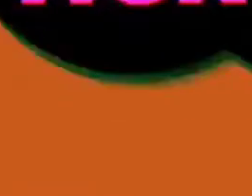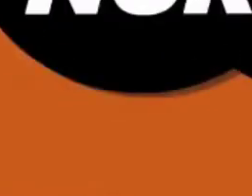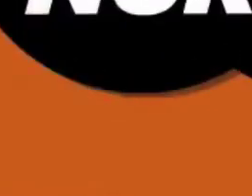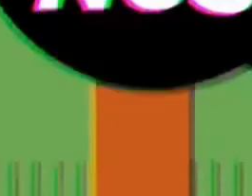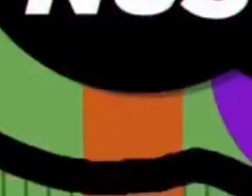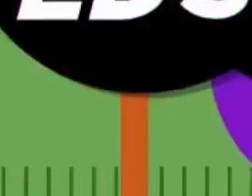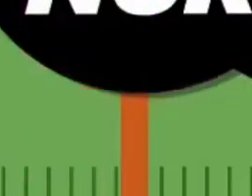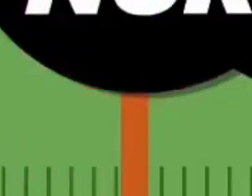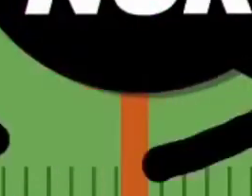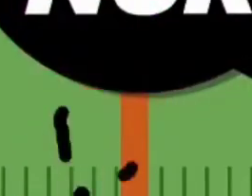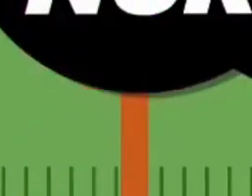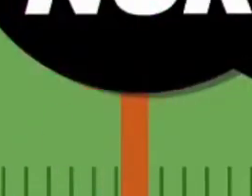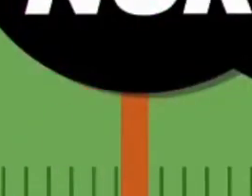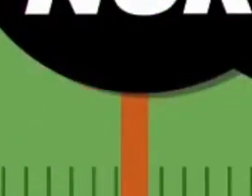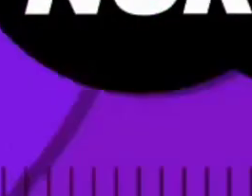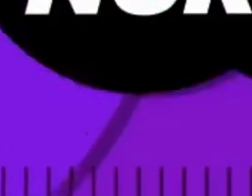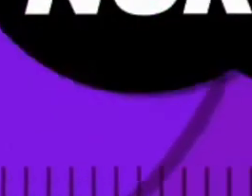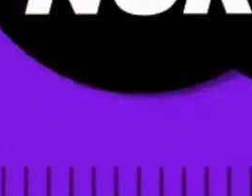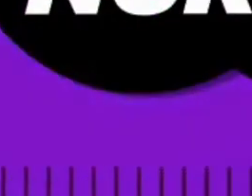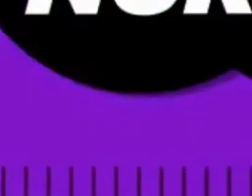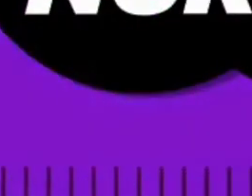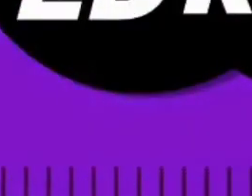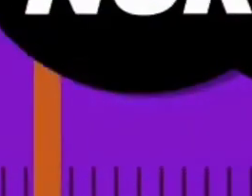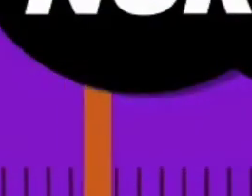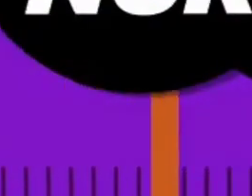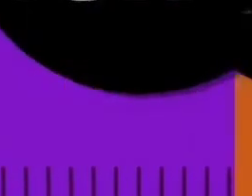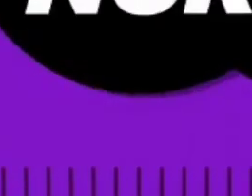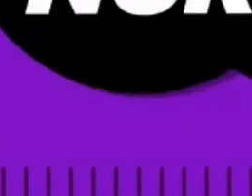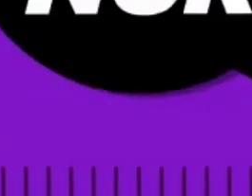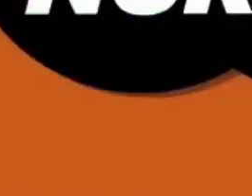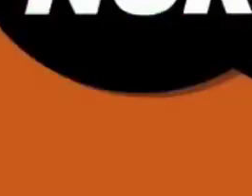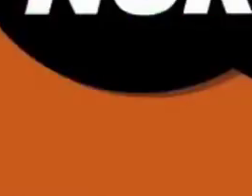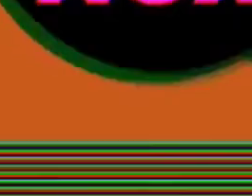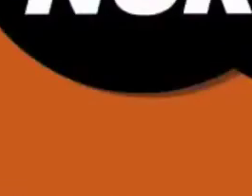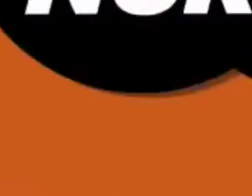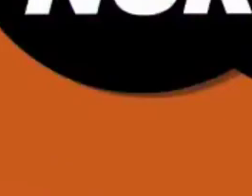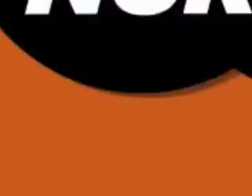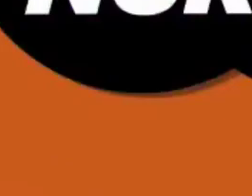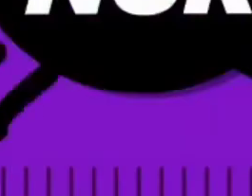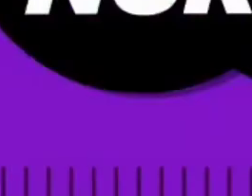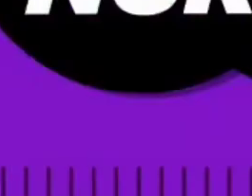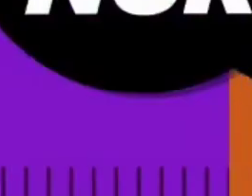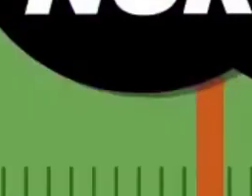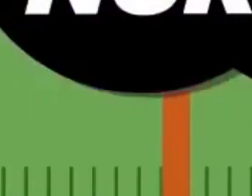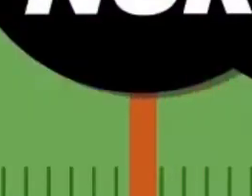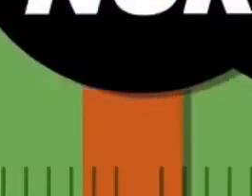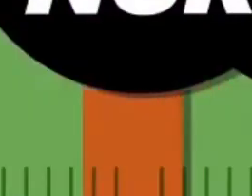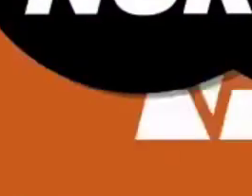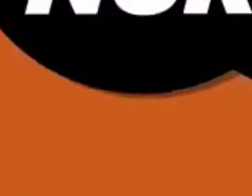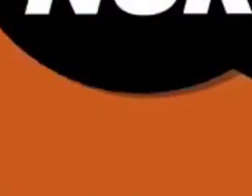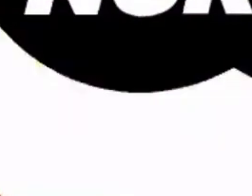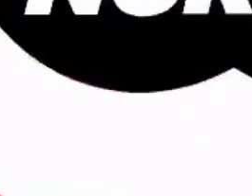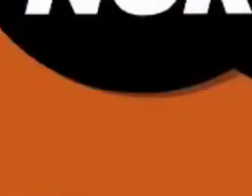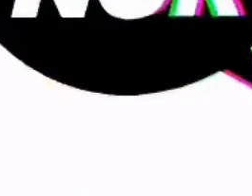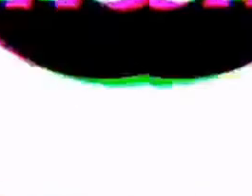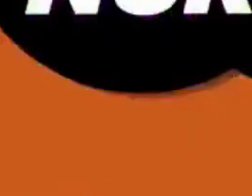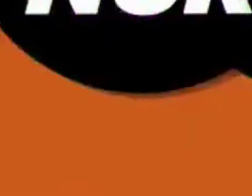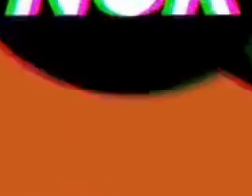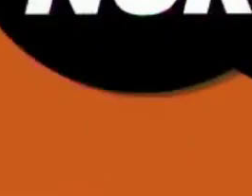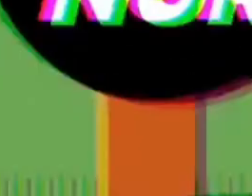ampliación para resolver el transporte en el interior del país. Bien, esto Carlos, va a